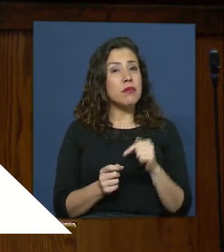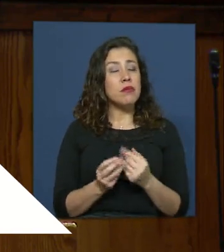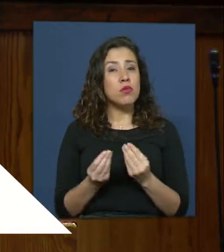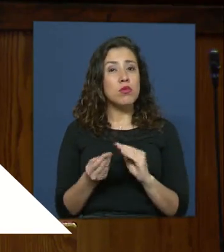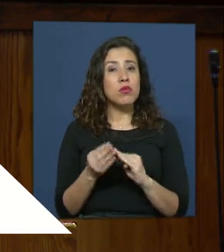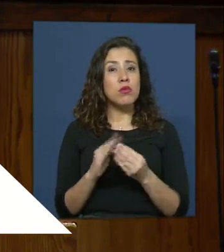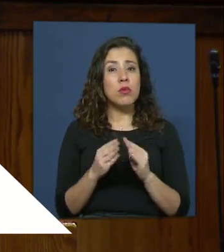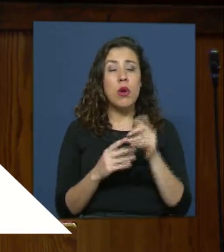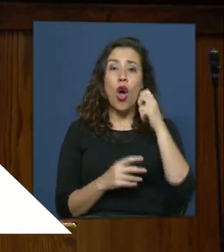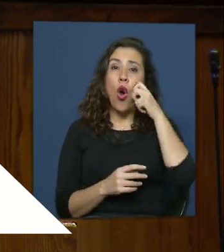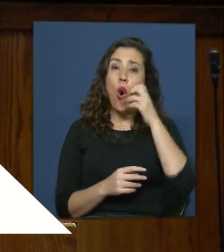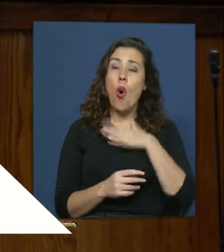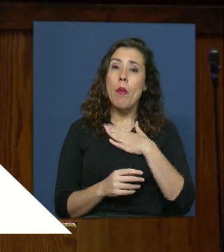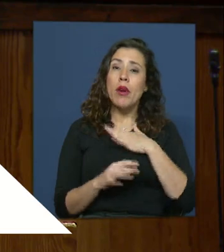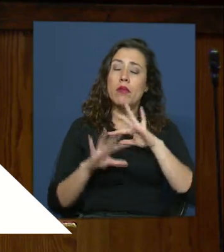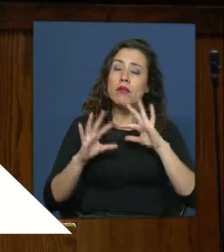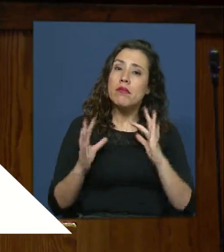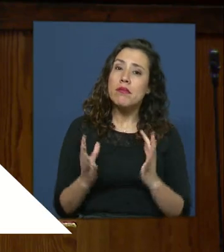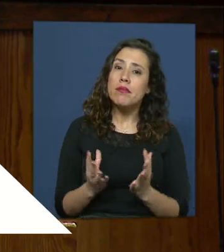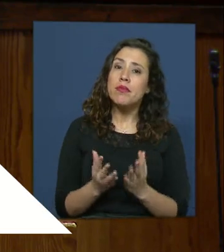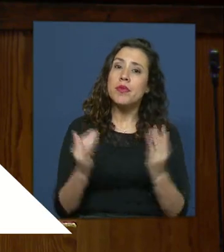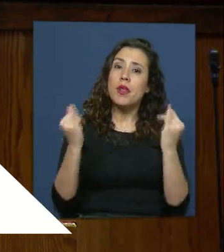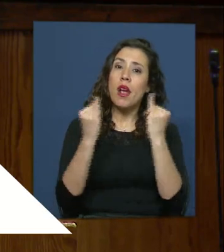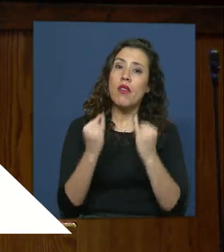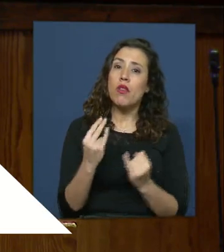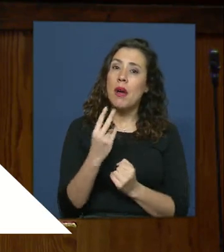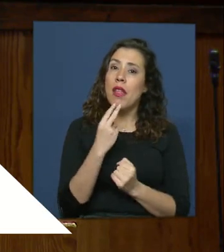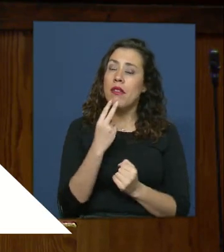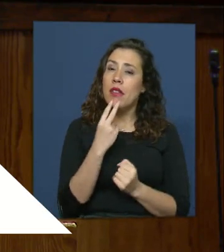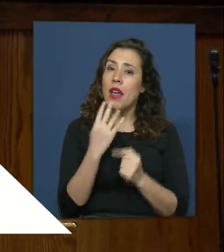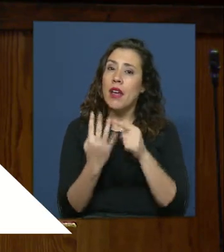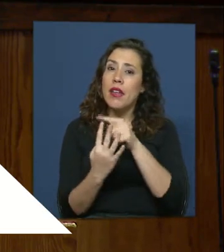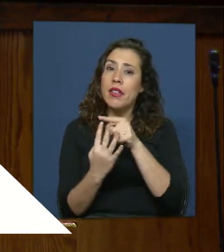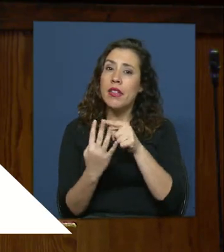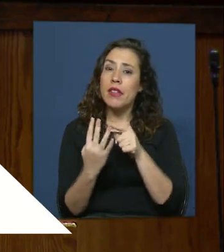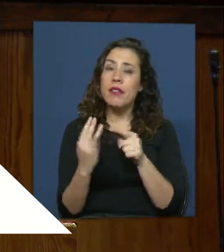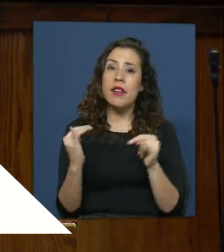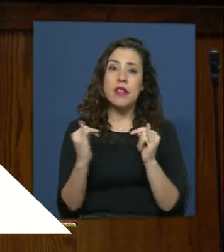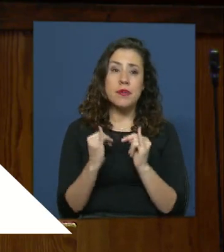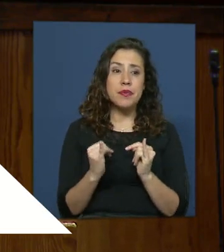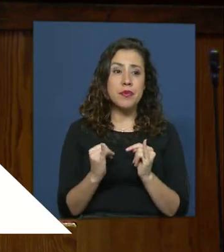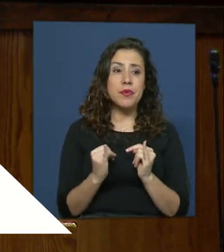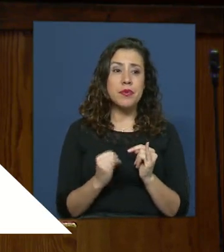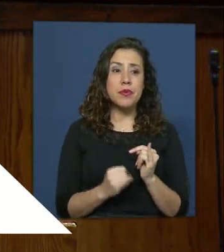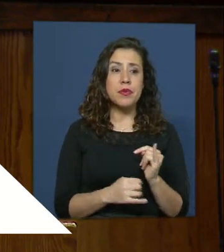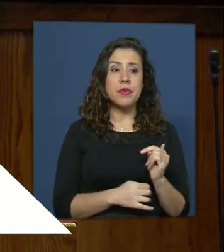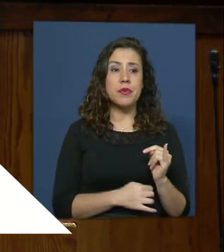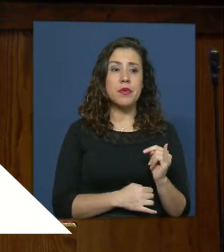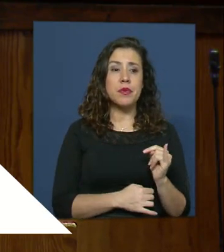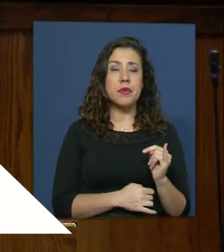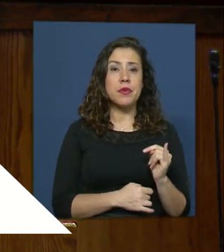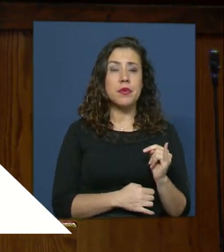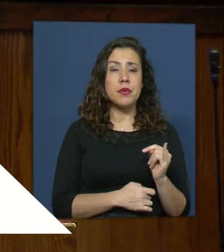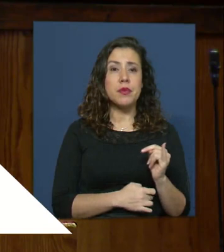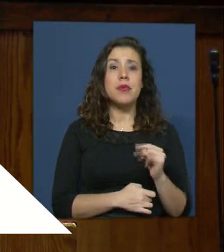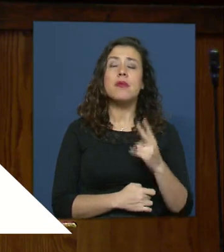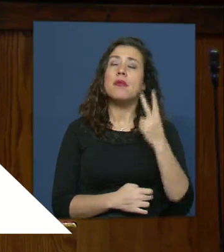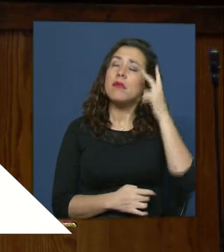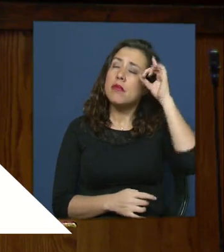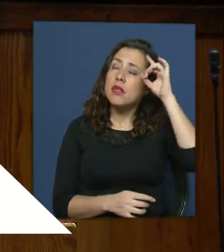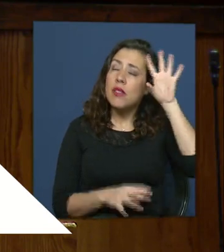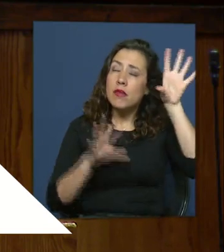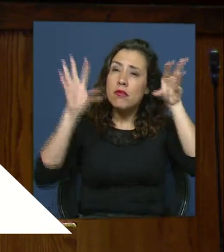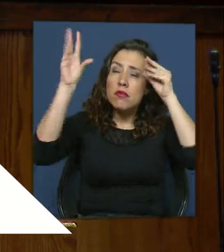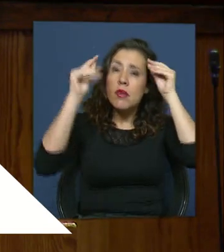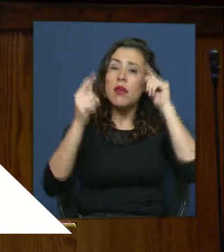comunidades humanas fueron forjando un modo de vida y un conjunto de instrumentos instrumentos, perdón, prácticas y saberes